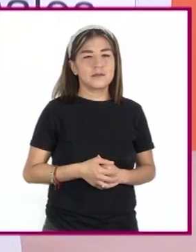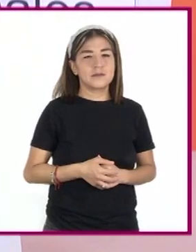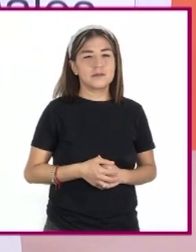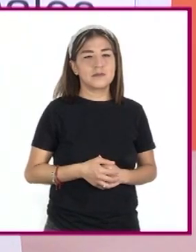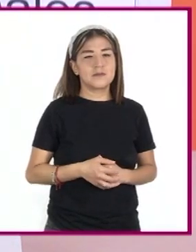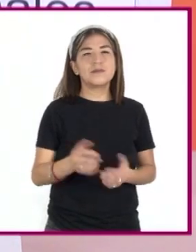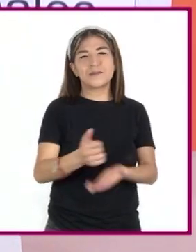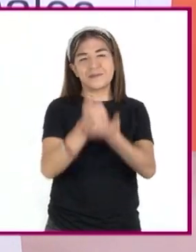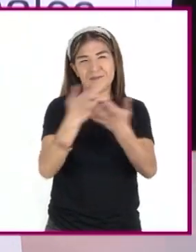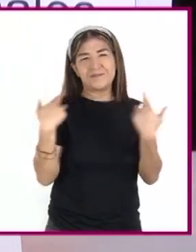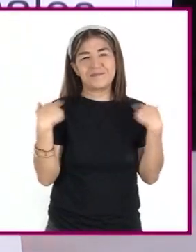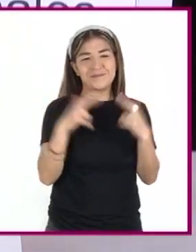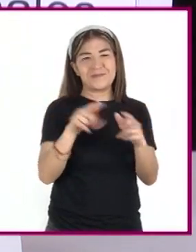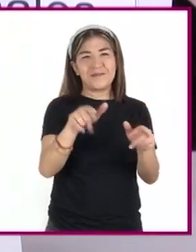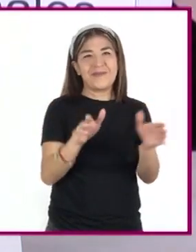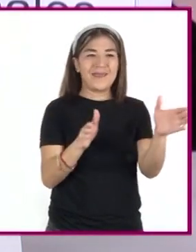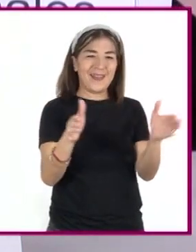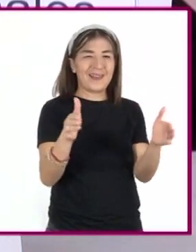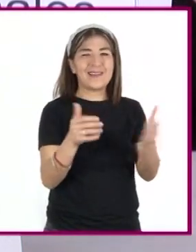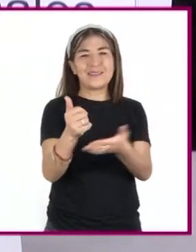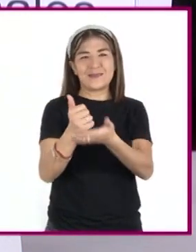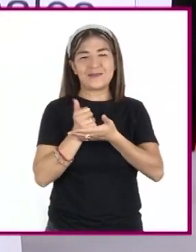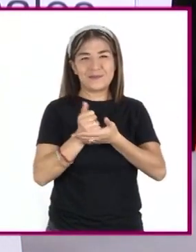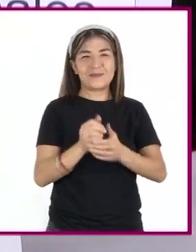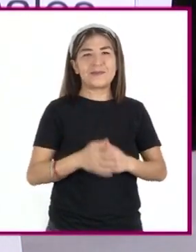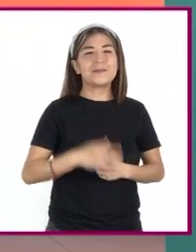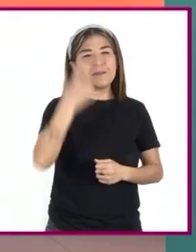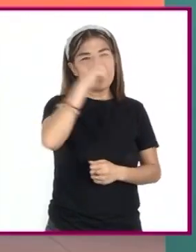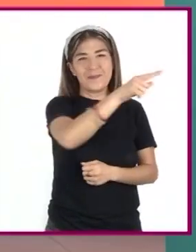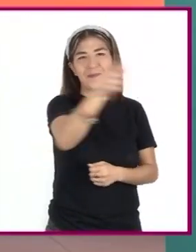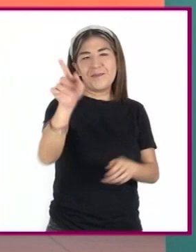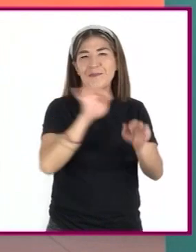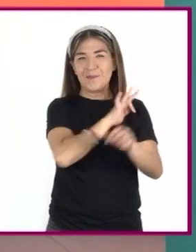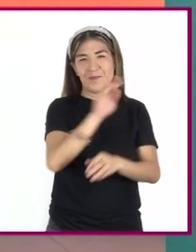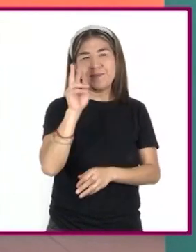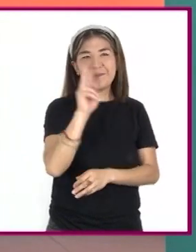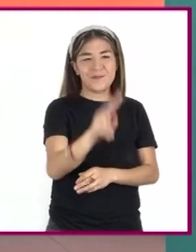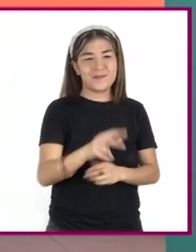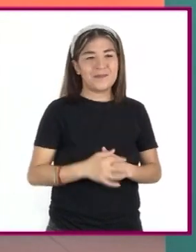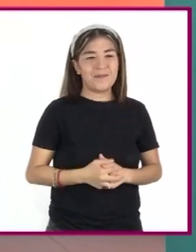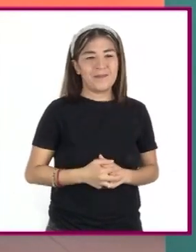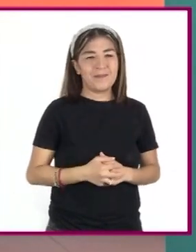¿Me agarras tu maestra? Para que lo observen.